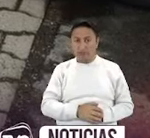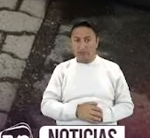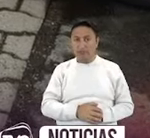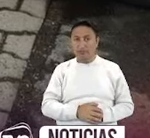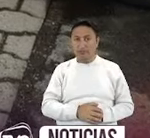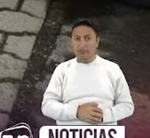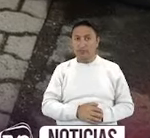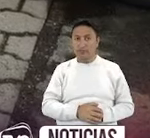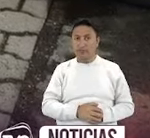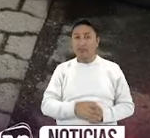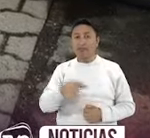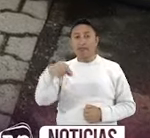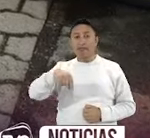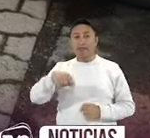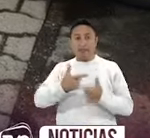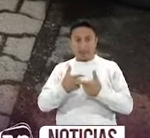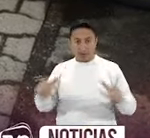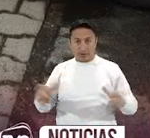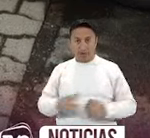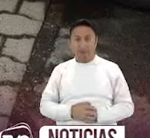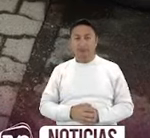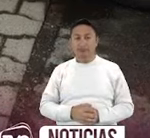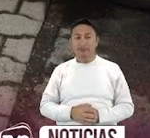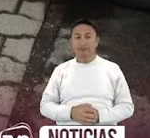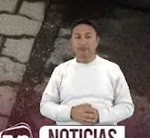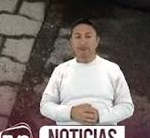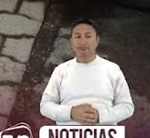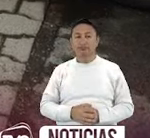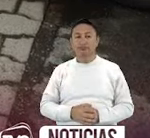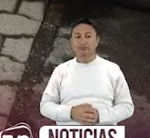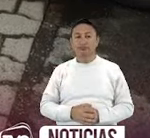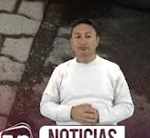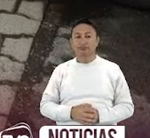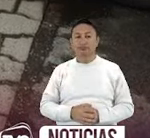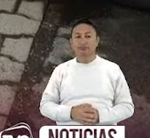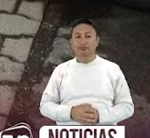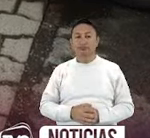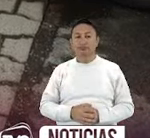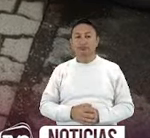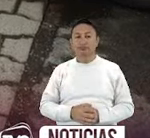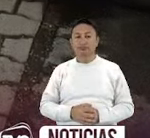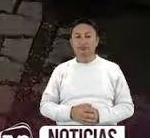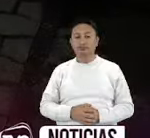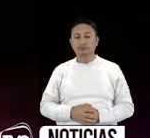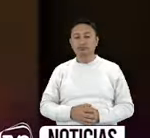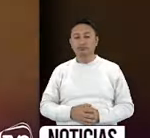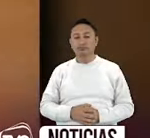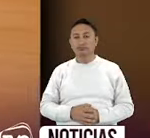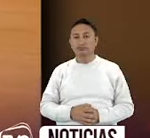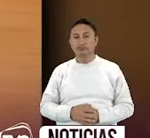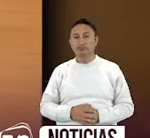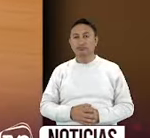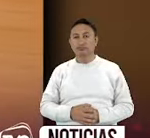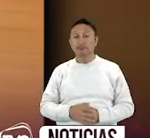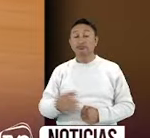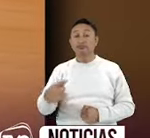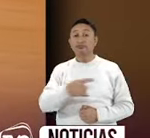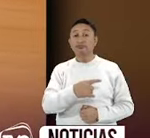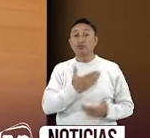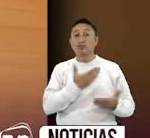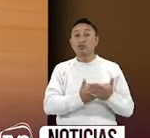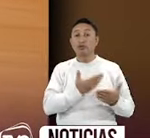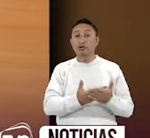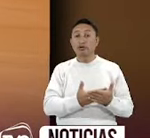su liberación por parte de aquellos que se podrían llamar jefes. Además, encontraron indicios asociativos al